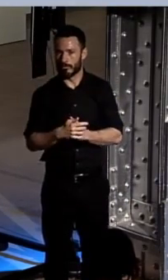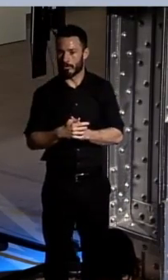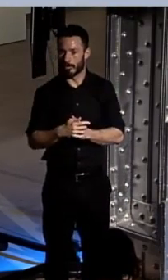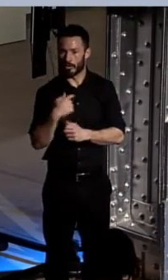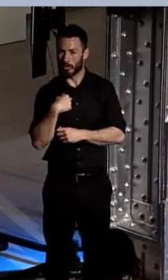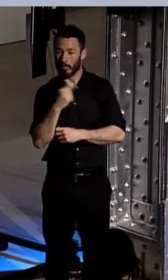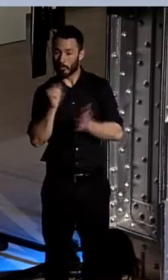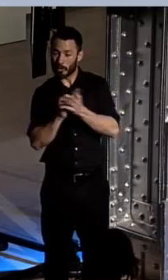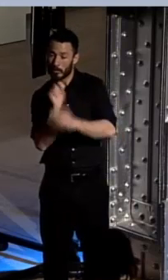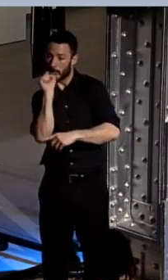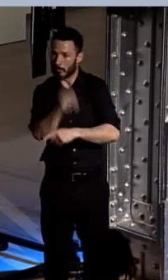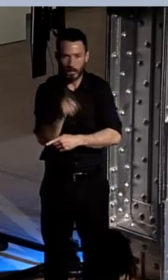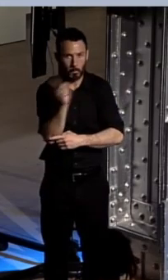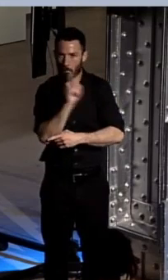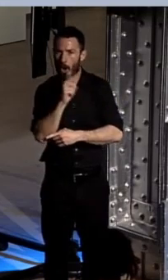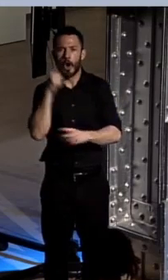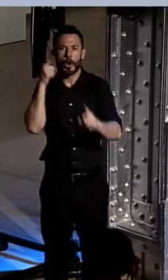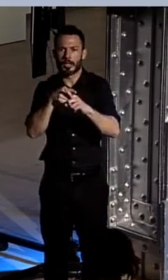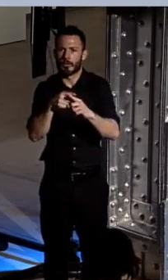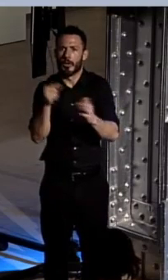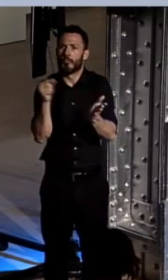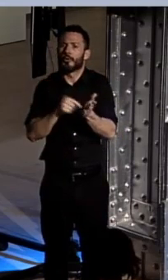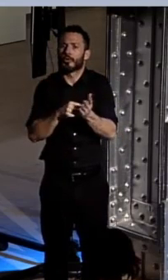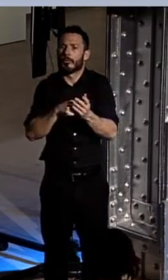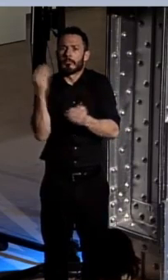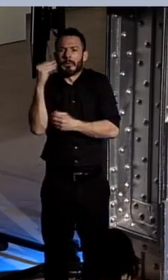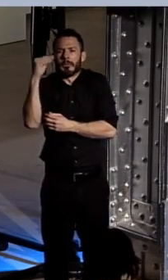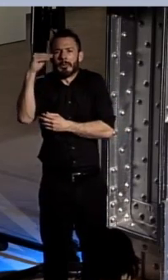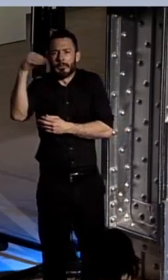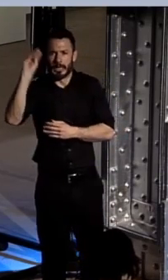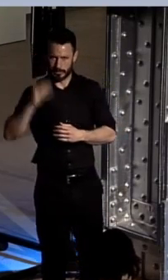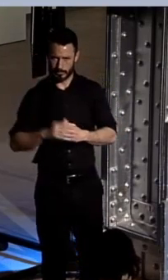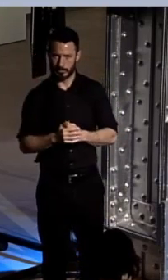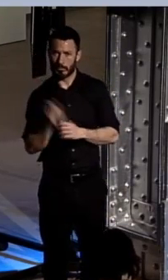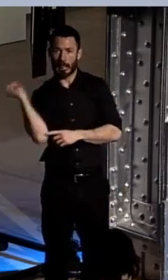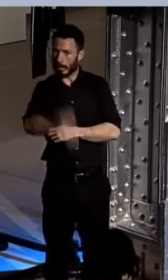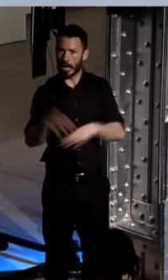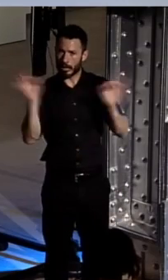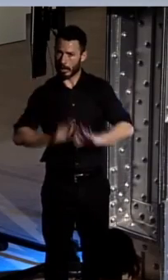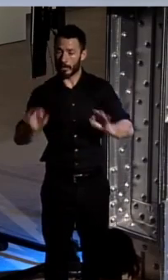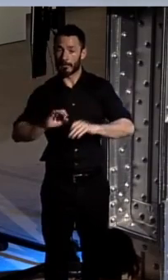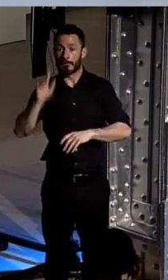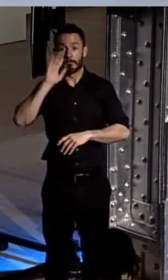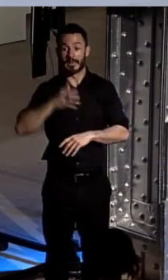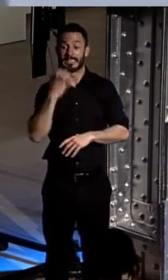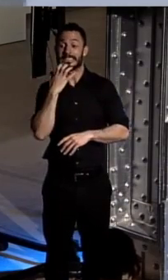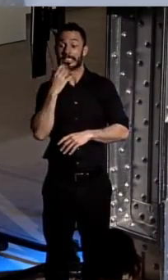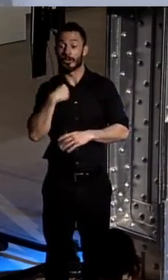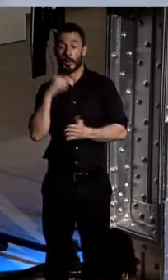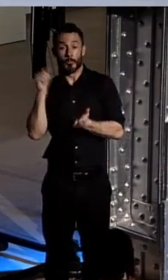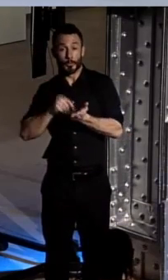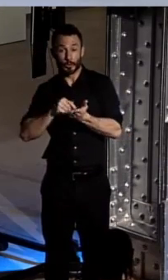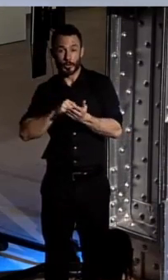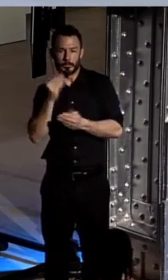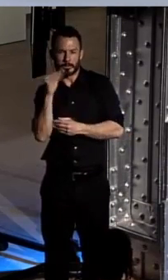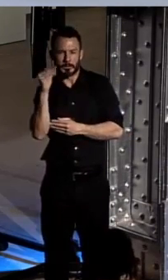muchos puntos. Porque por cada punto gano 500 euros. No importa que vos también hagas muchos puntos. ¿Entienden? Parece natural que para yo hacer muchos puntos tengo que hacer